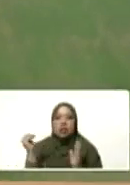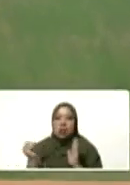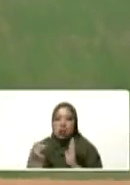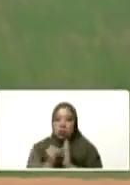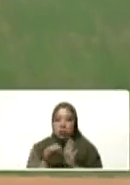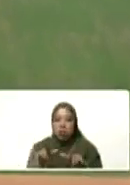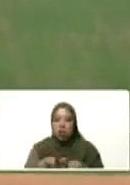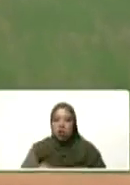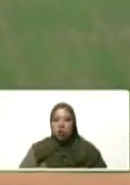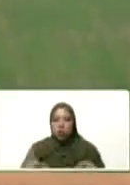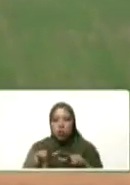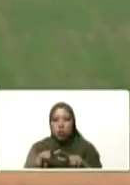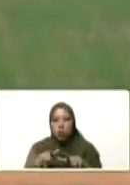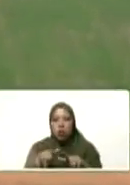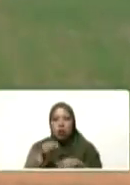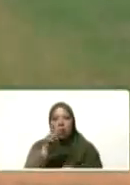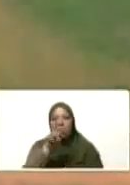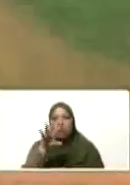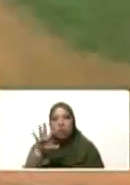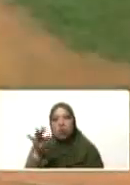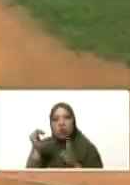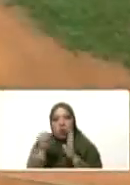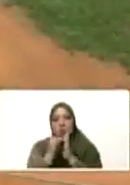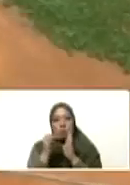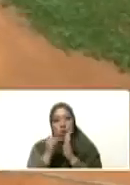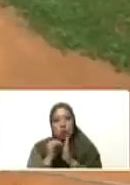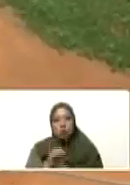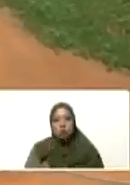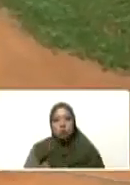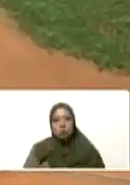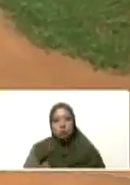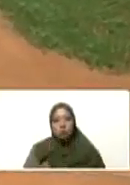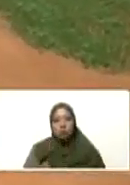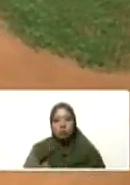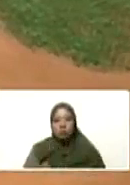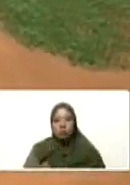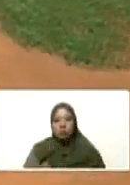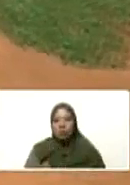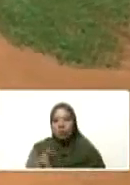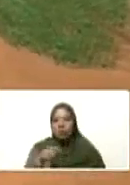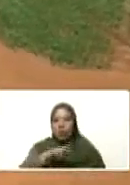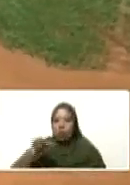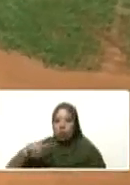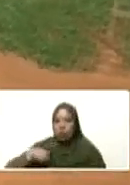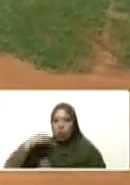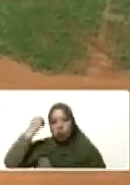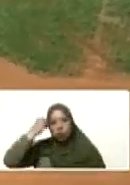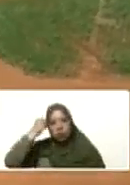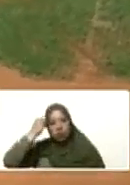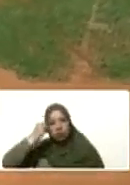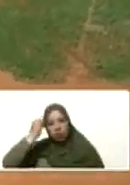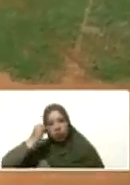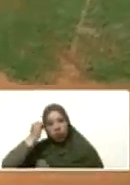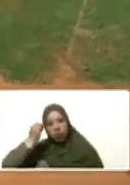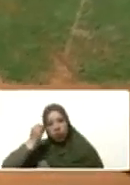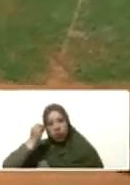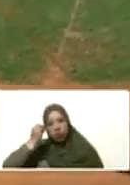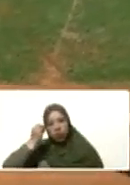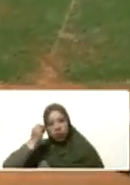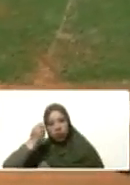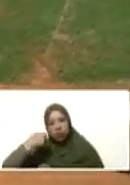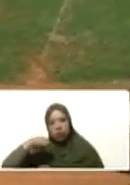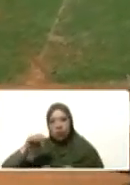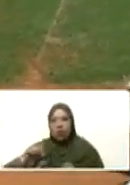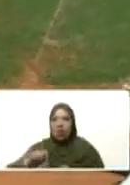ellos sembrados. De las 25.000 que hay en el área. Eso forma parte de nuestro concepto de la